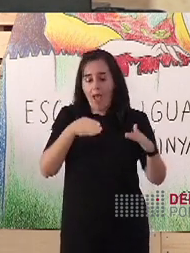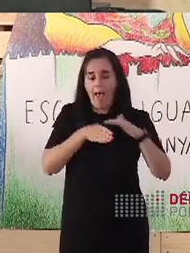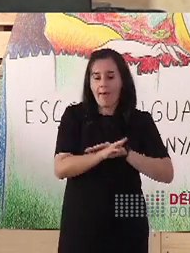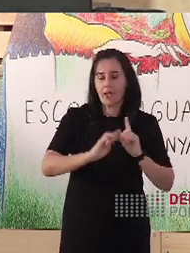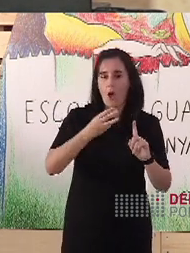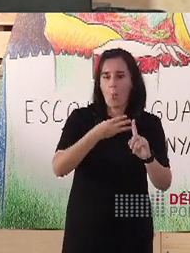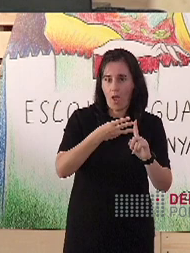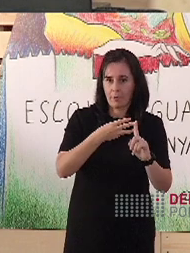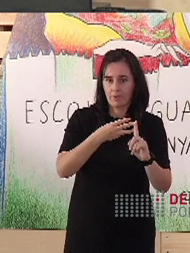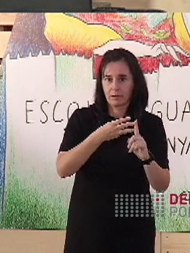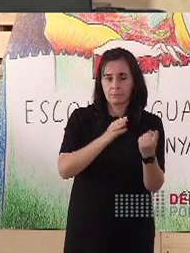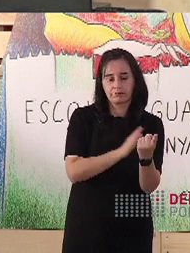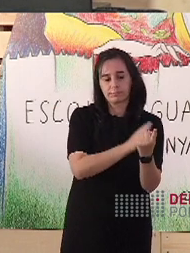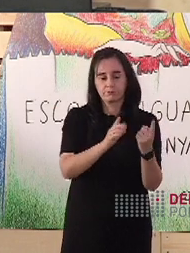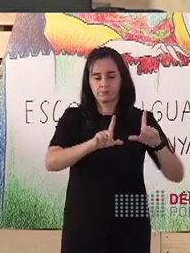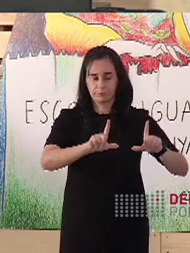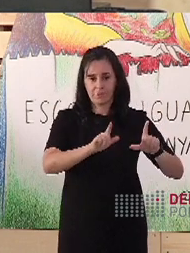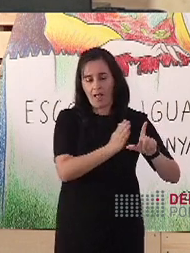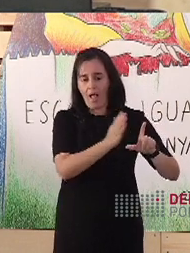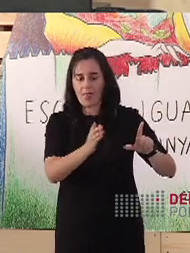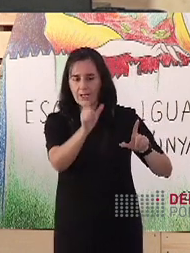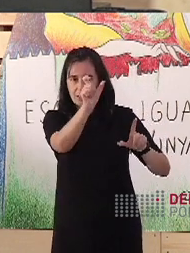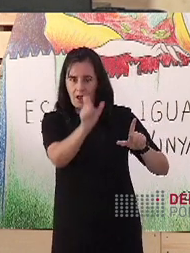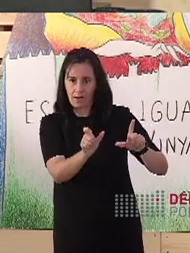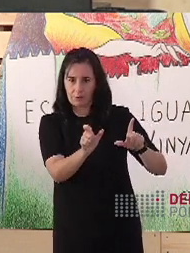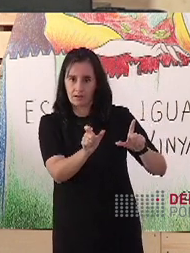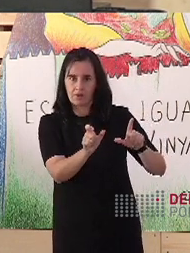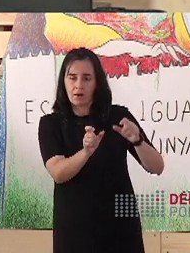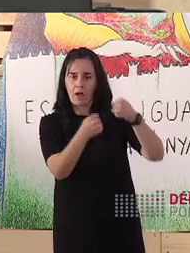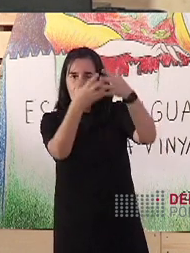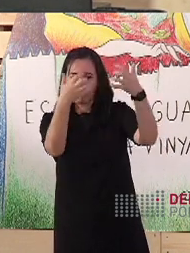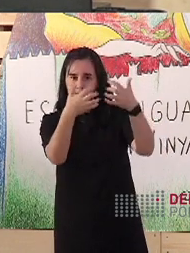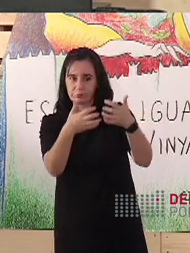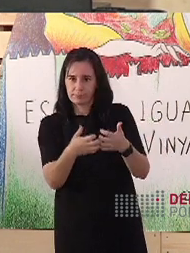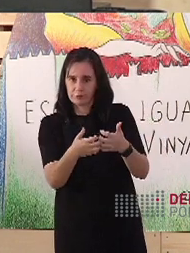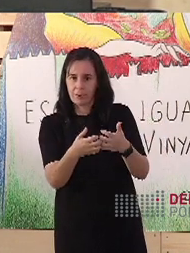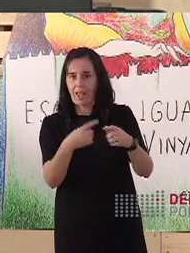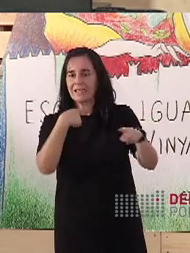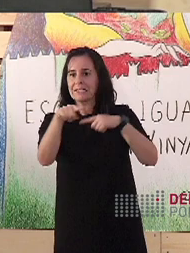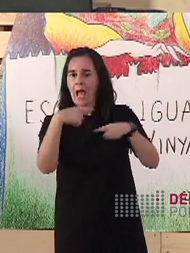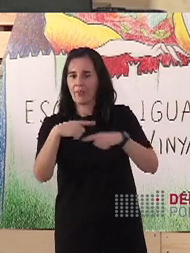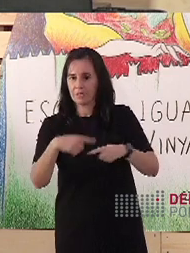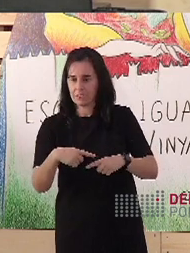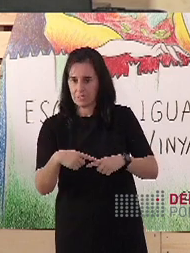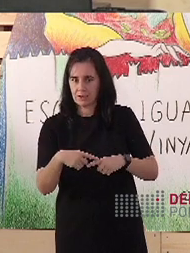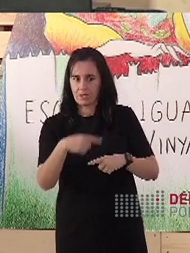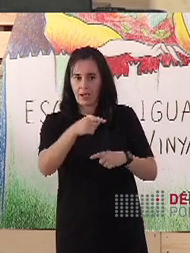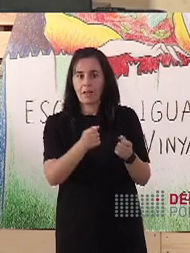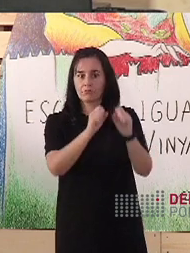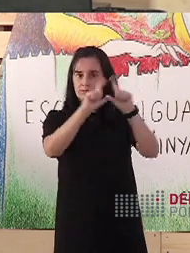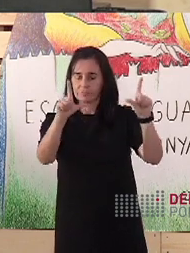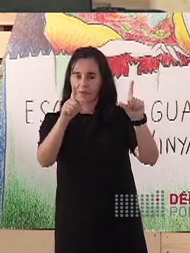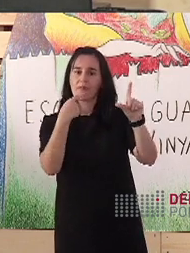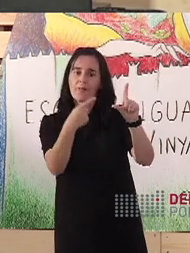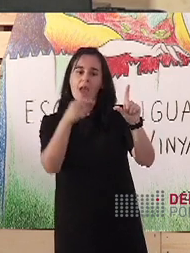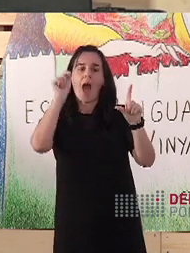a la derecha lo que les aparece son ventanas de diálogo, de chats que se abren en el que dicen: haz clic aquí